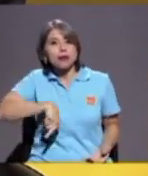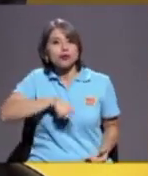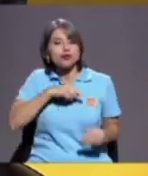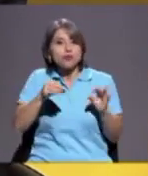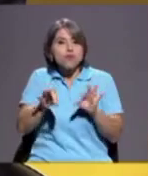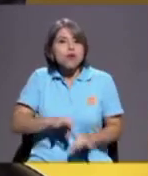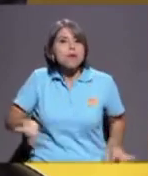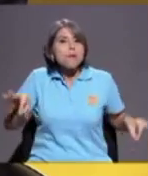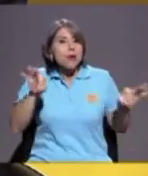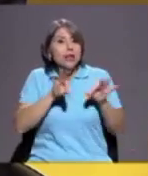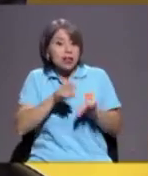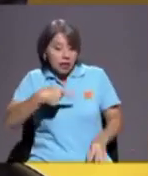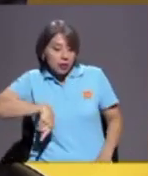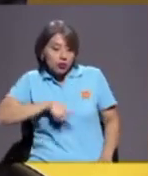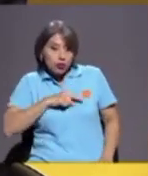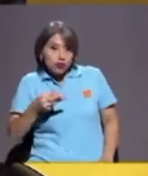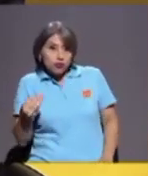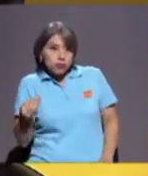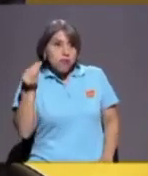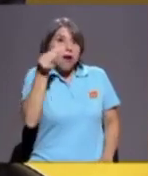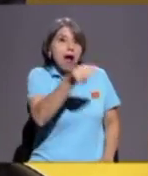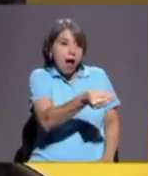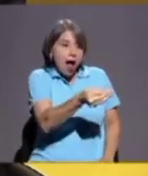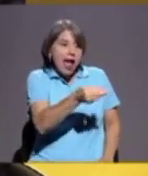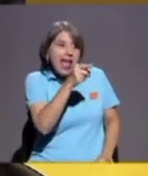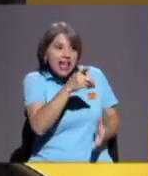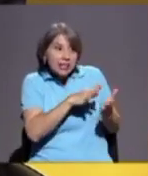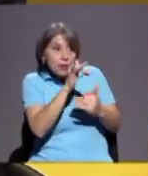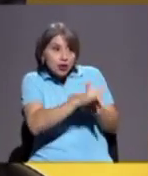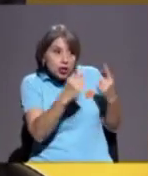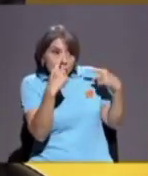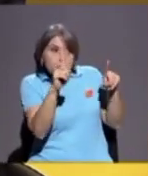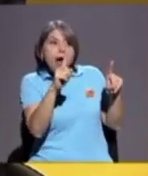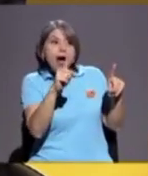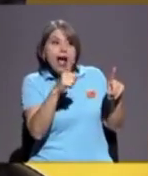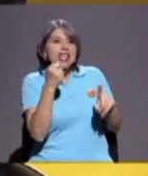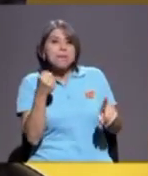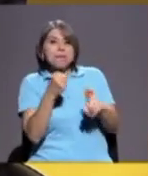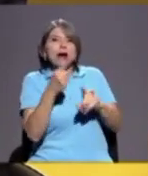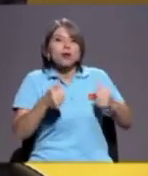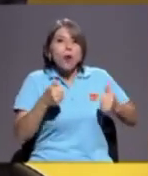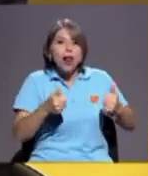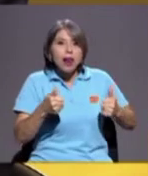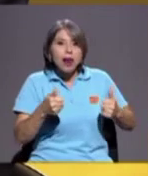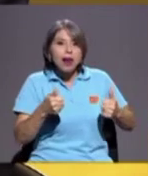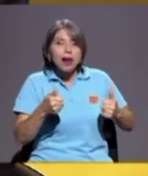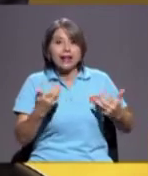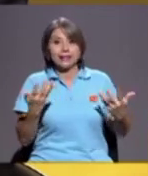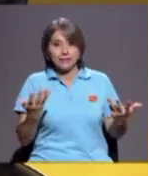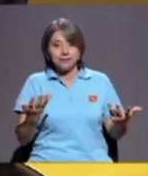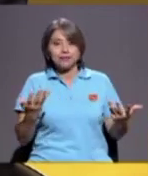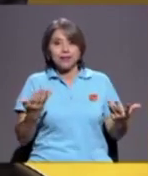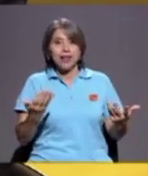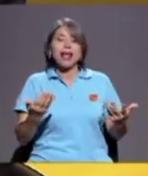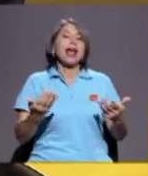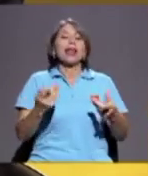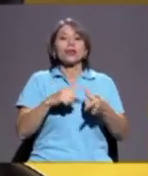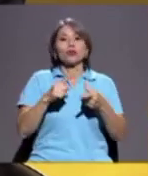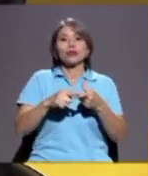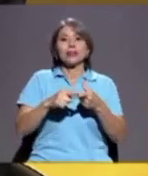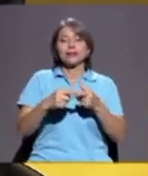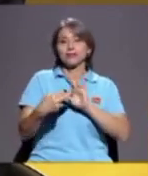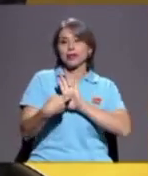saber cuál fue el impacto de ese proyecto para un país determinado. Es decir, el